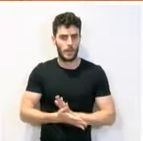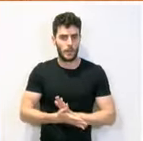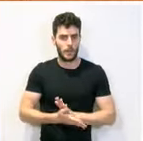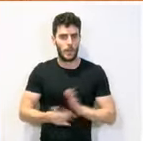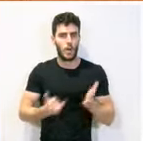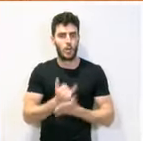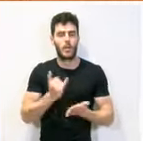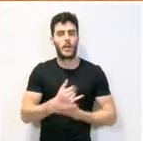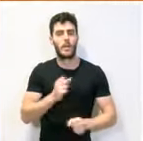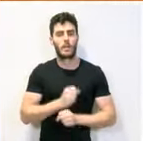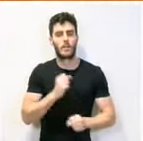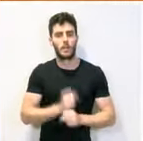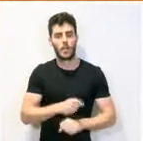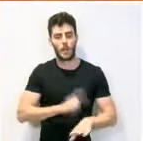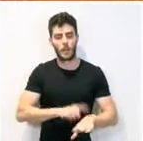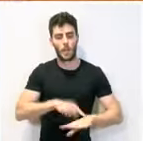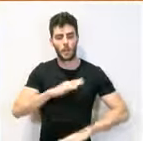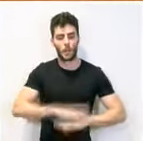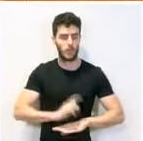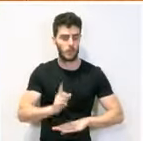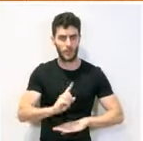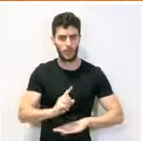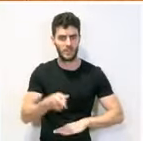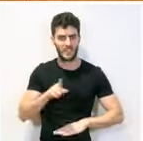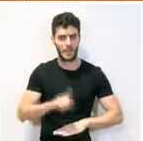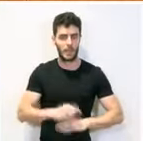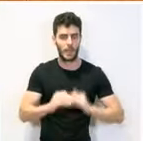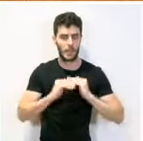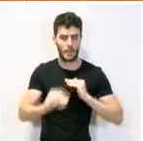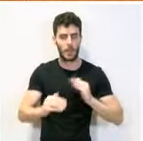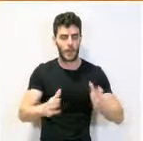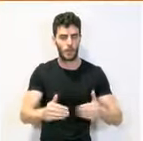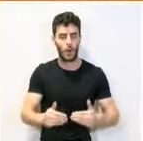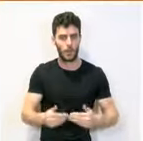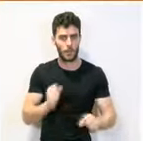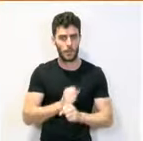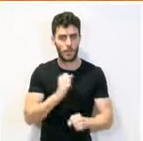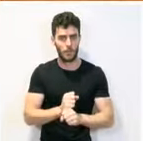las trabajadoras en los tiempos que tienen que tener, no tienen una estabilidad en el